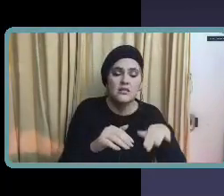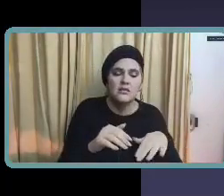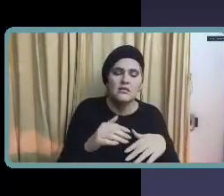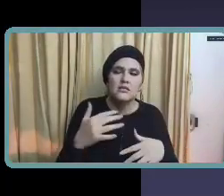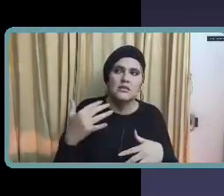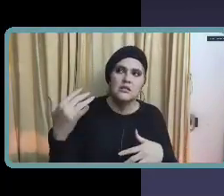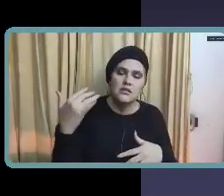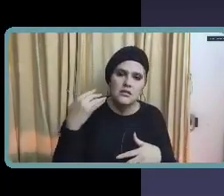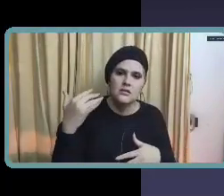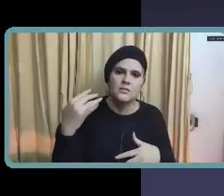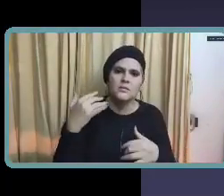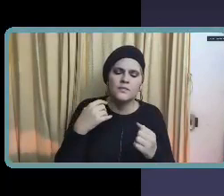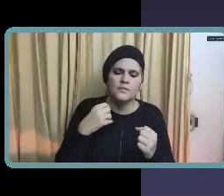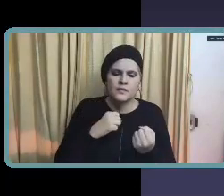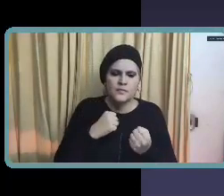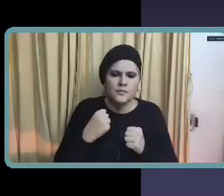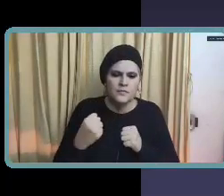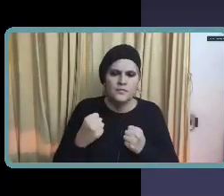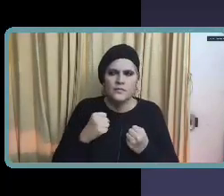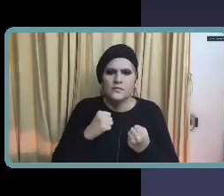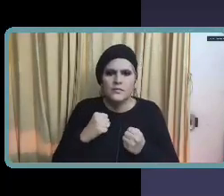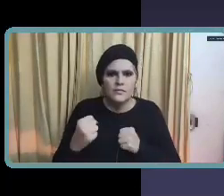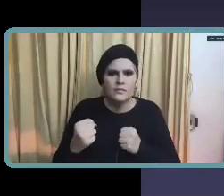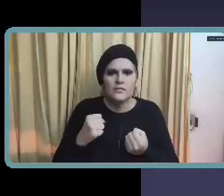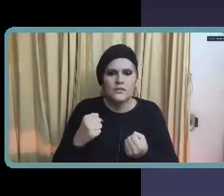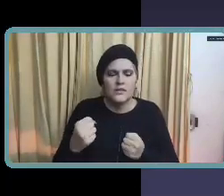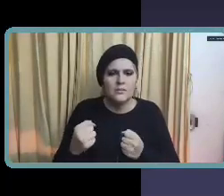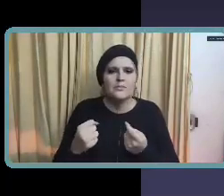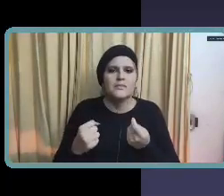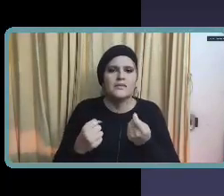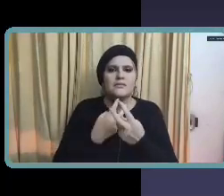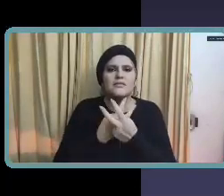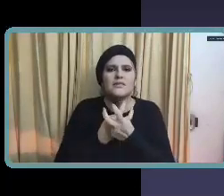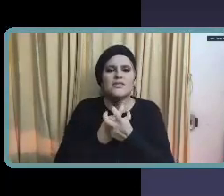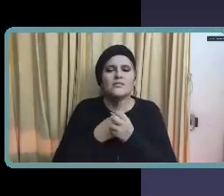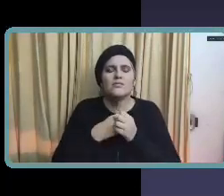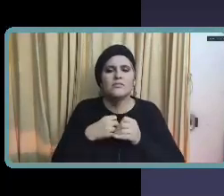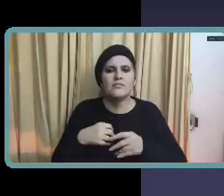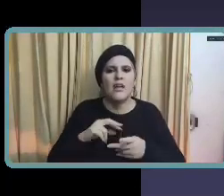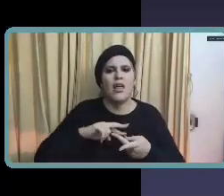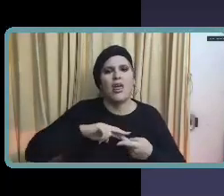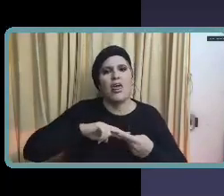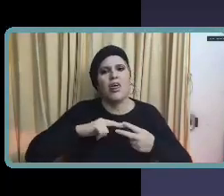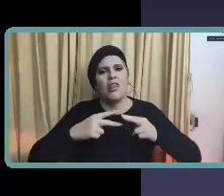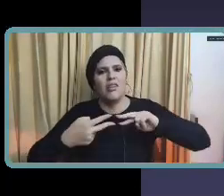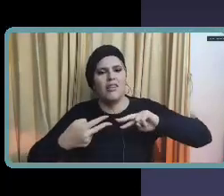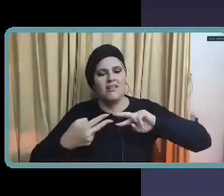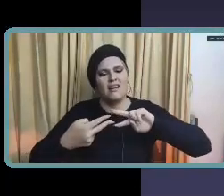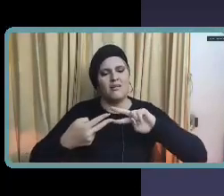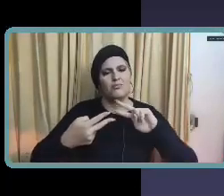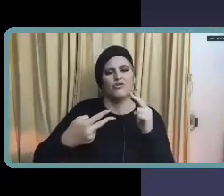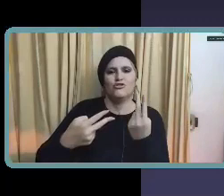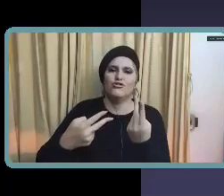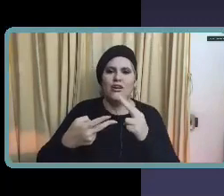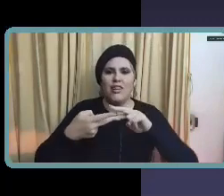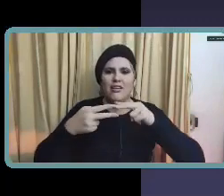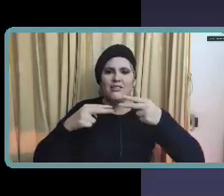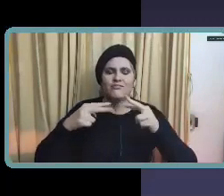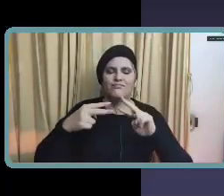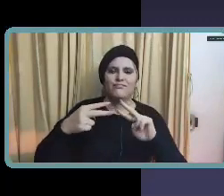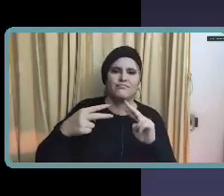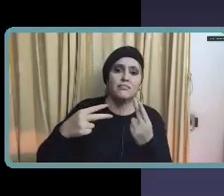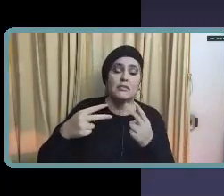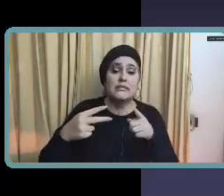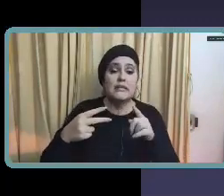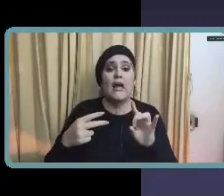ese estrés tóxico, va produciendo entonces cambios a nivel epigenético que generan en la edad adulta